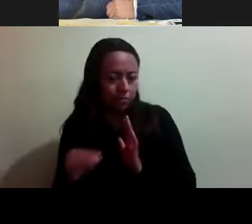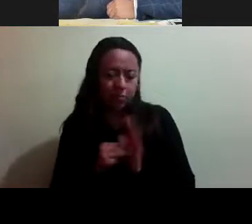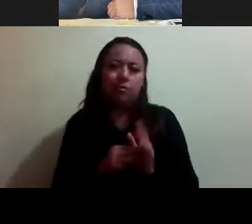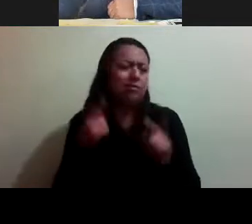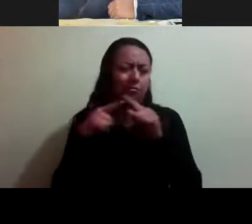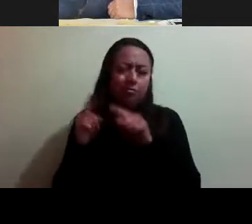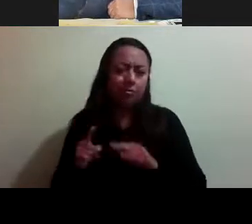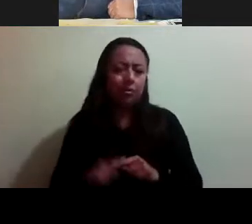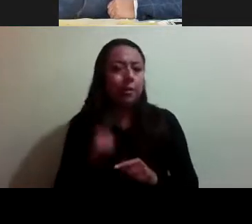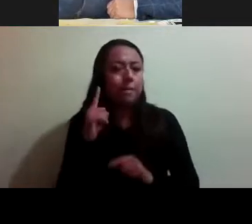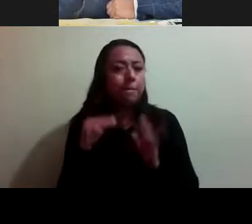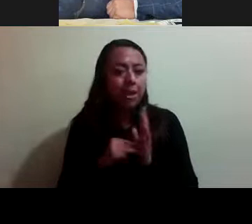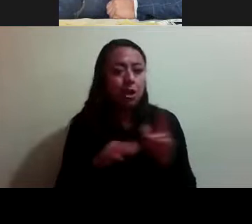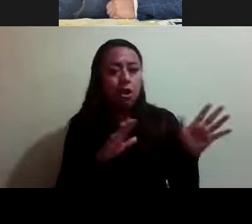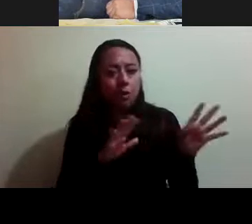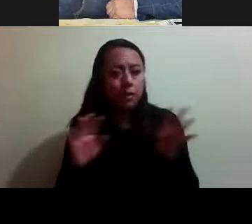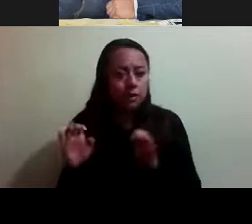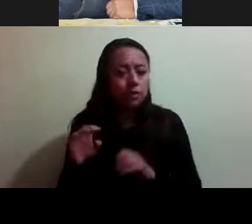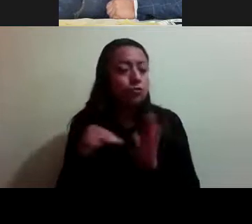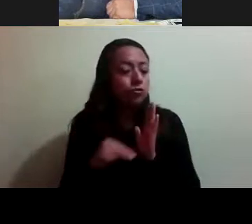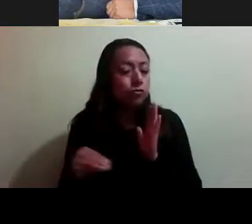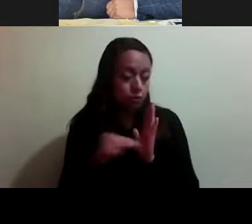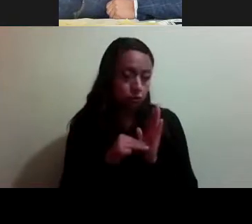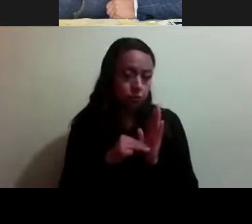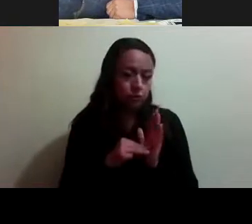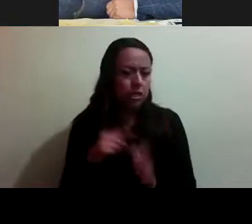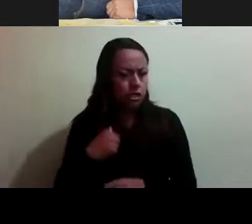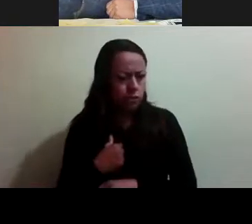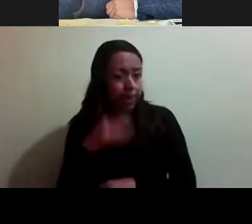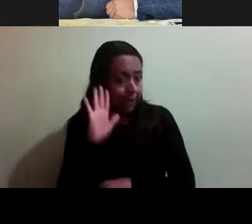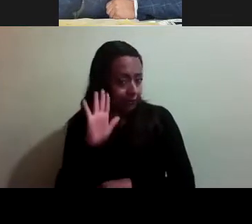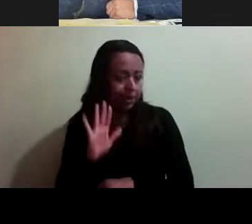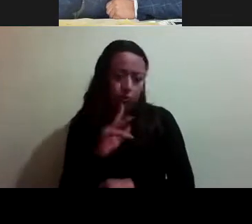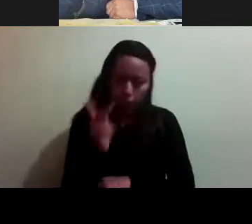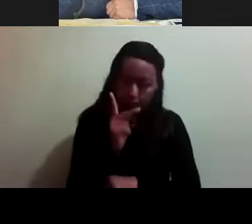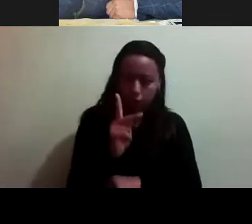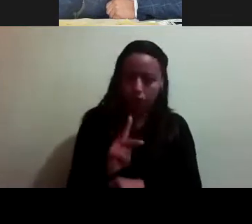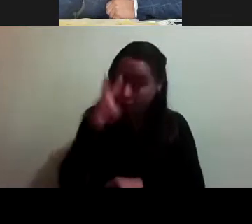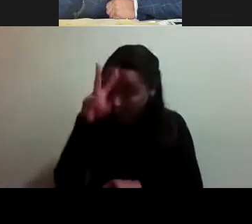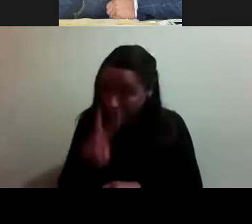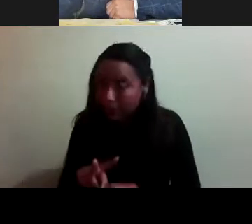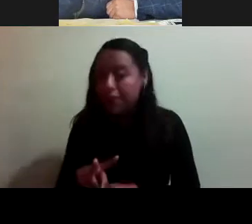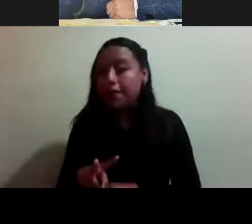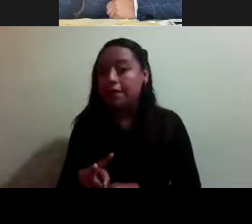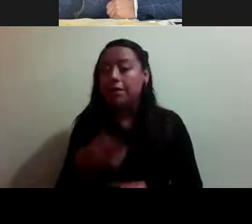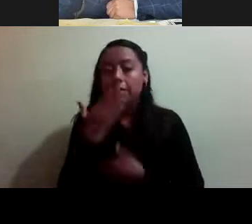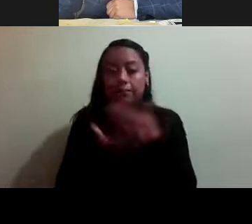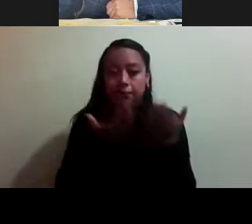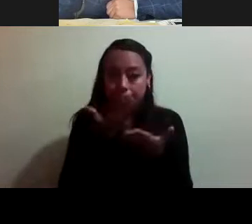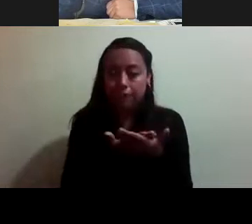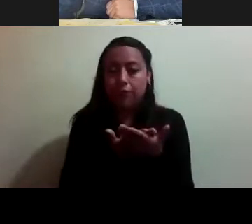presupuesto de 1.900 millones, y pareciera, y pregunto si es real, la propuesta que nos mandan de 1.300 millones de pesos, esto